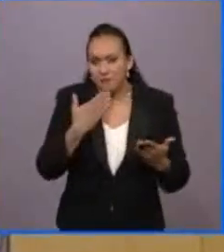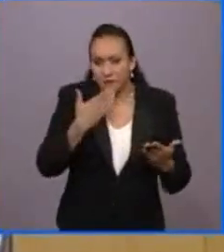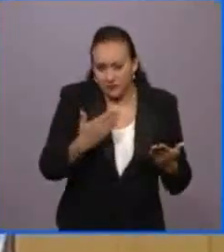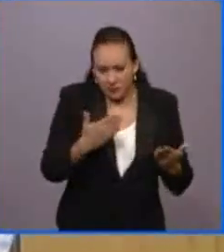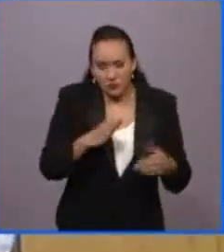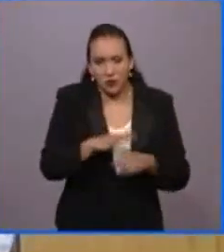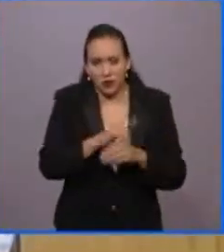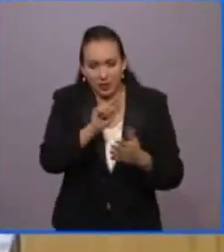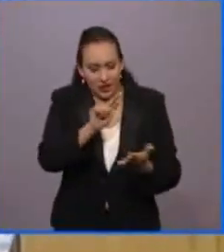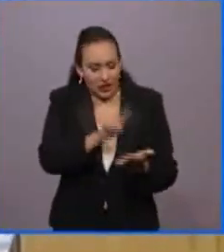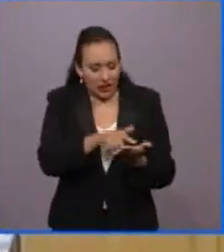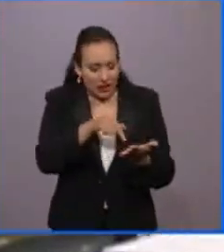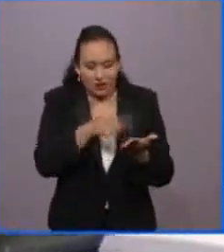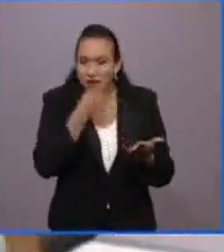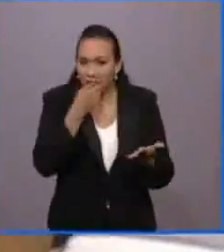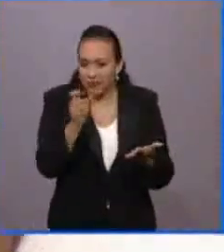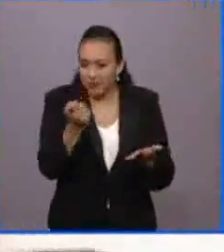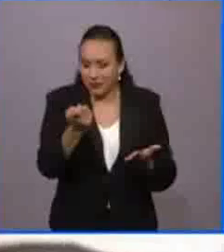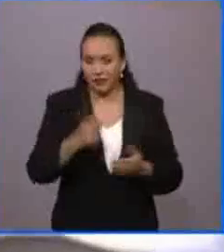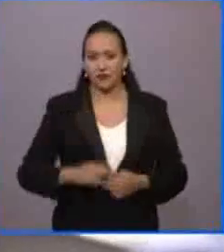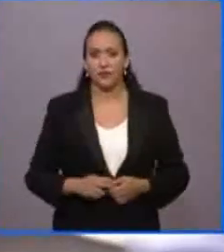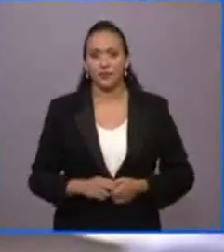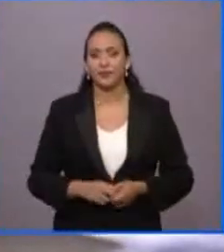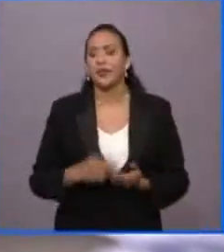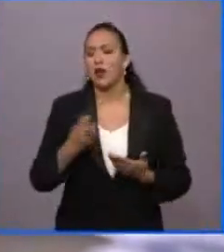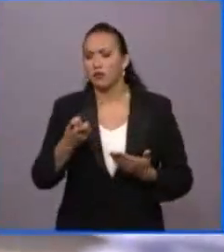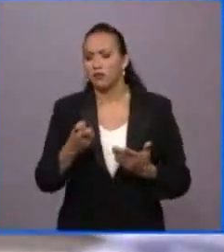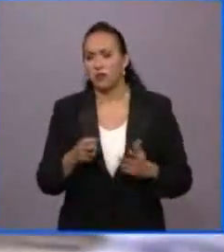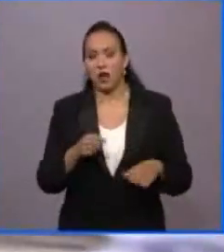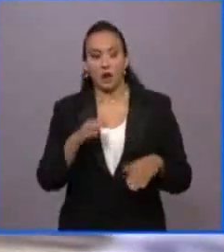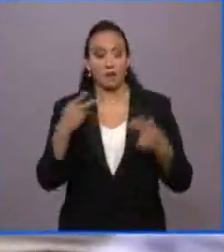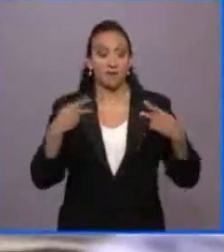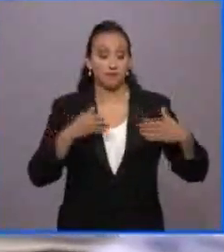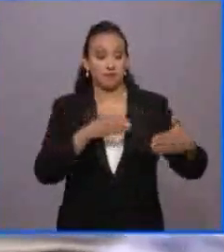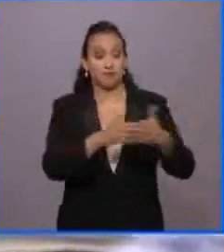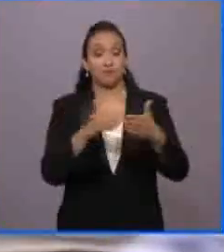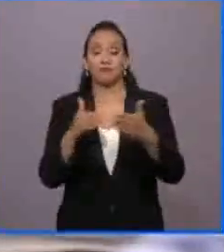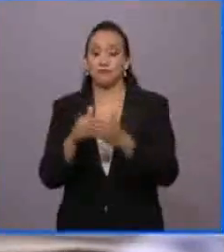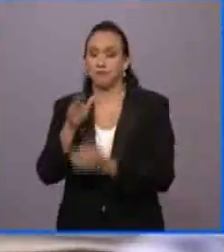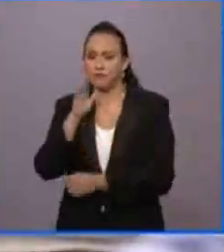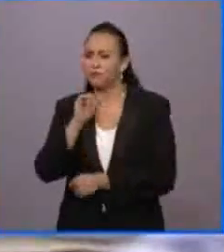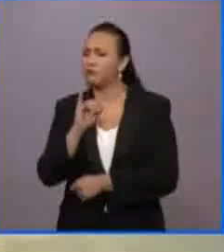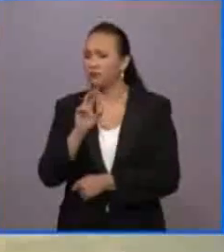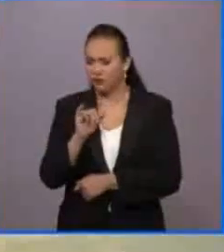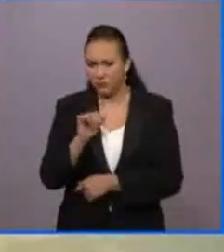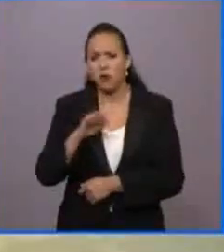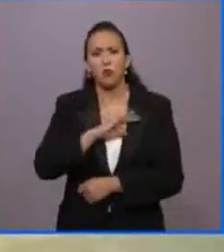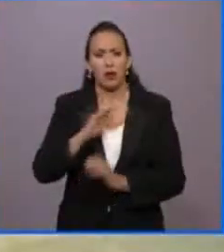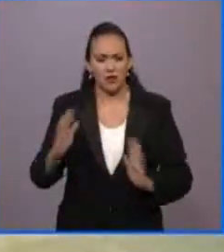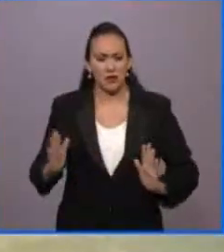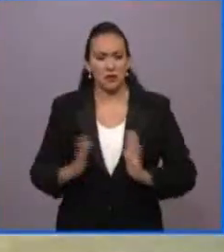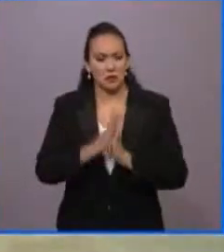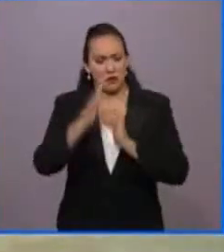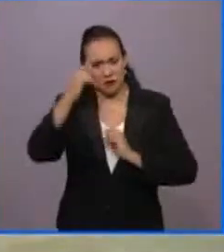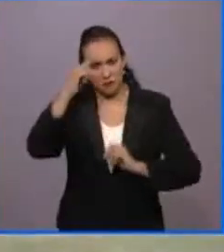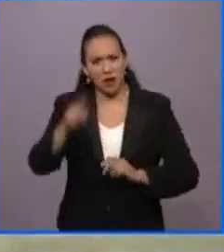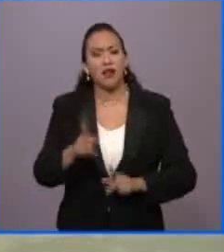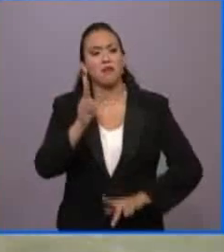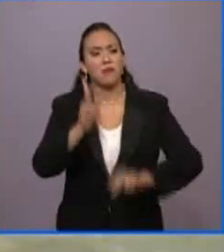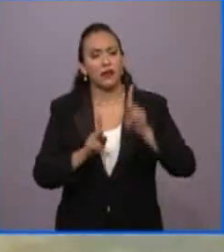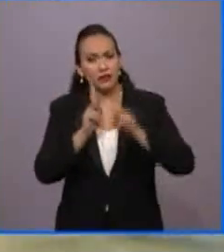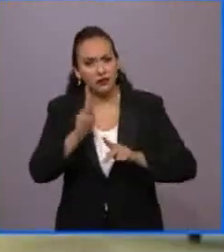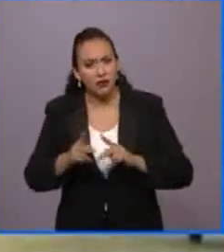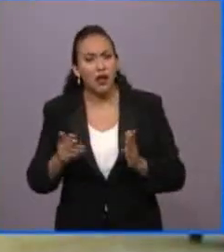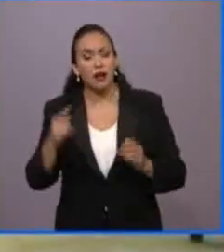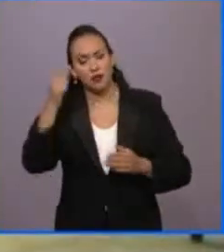a la luz de la misma ley en la materia, ya que no impide a algún tipo de acreedor participar en las negociaciones y aprobación del